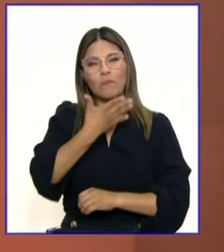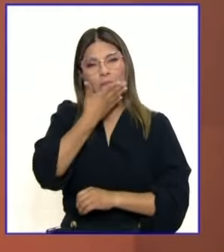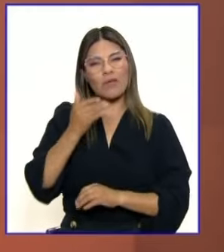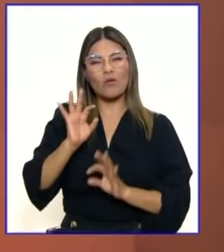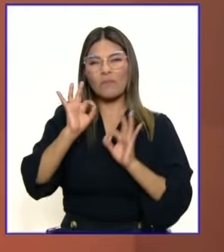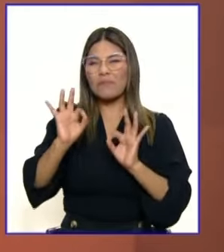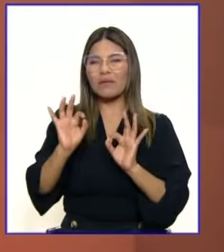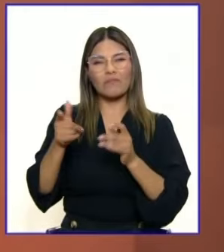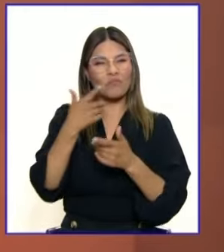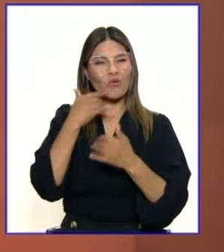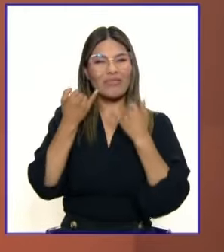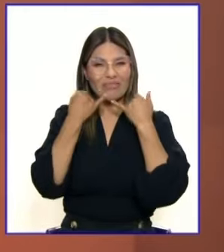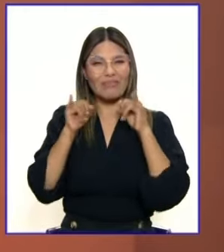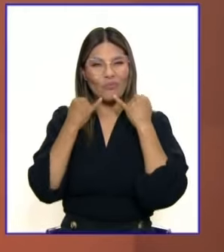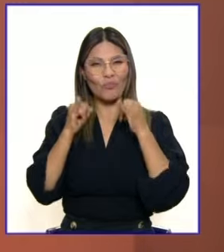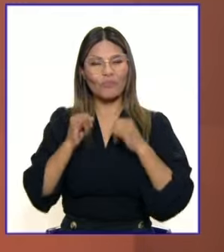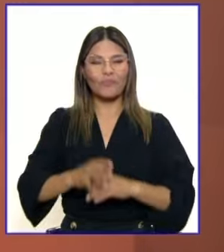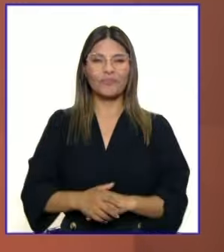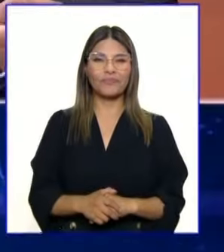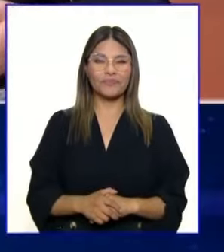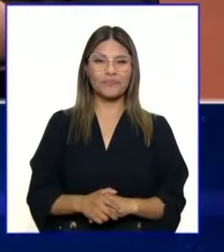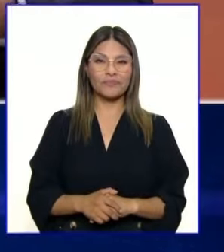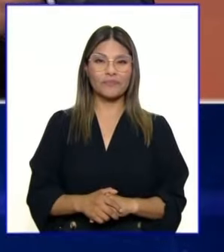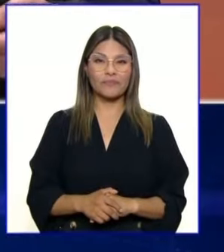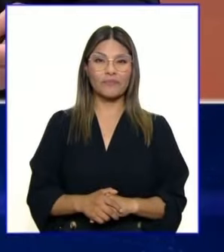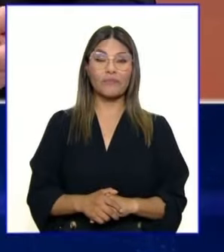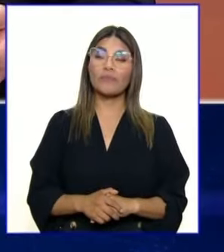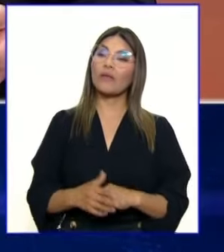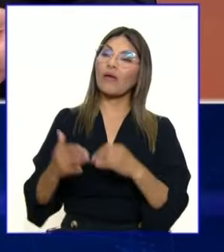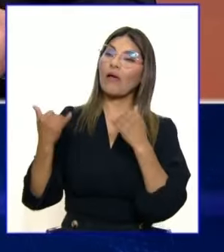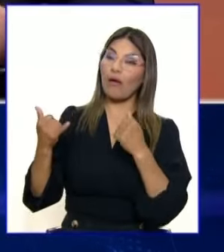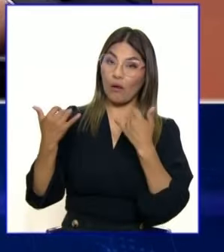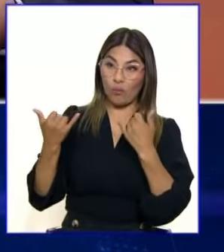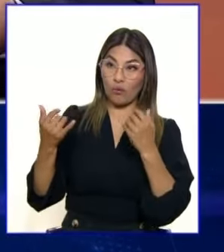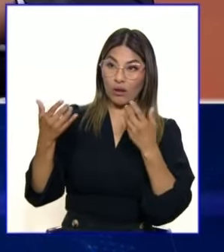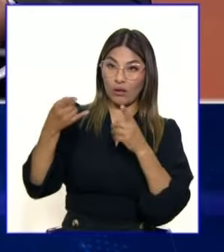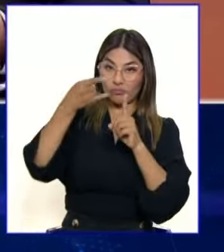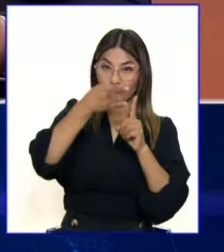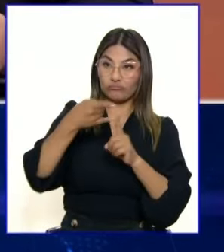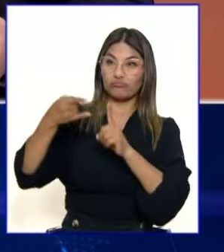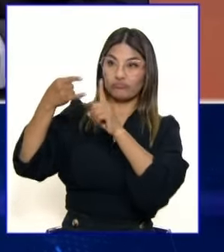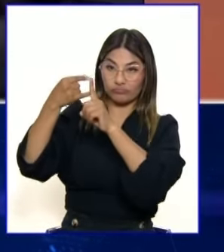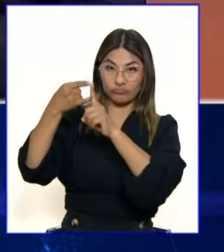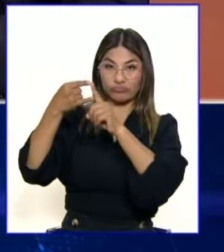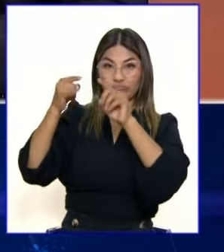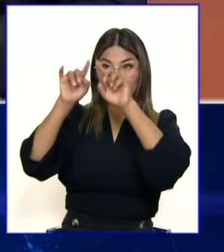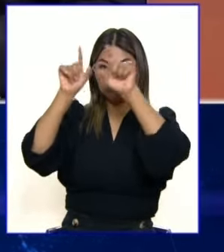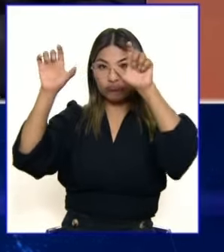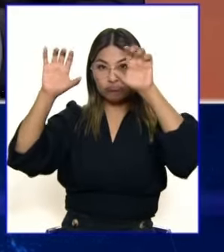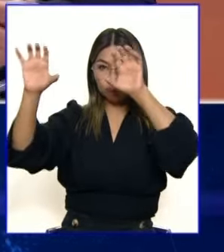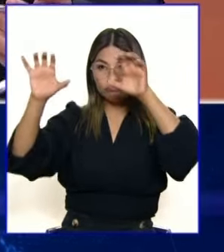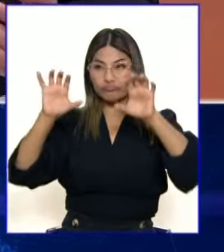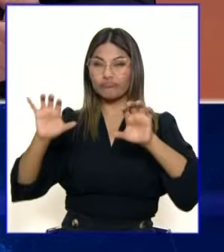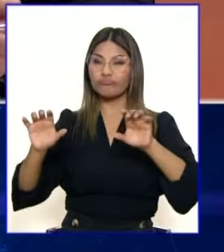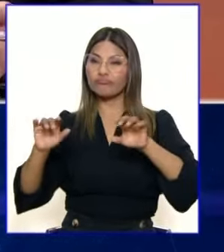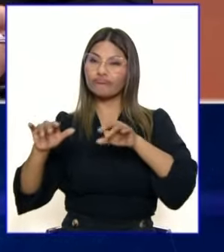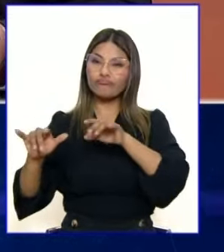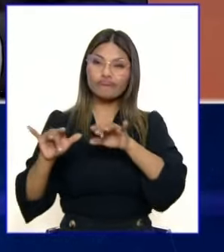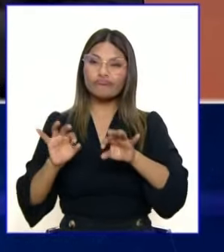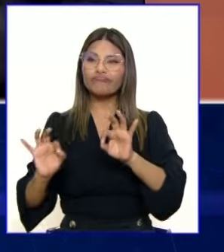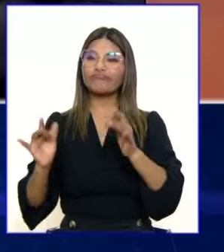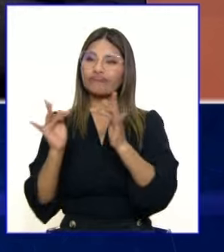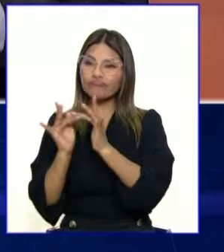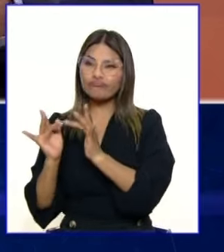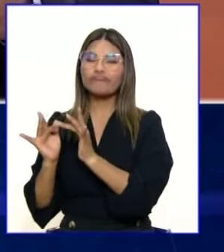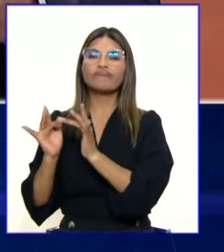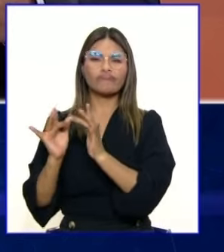las relaciones, sí, son más de manera online, virtual, sí, ¿no?, a través, sí, de videollamadas, conexiones streaming,